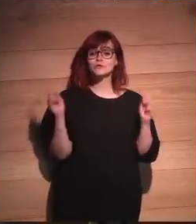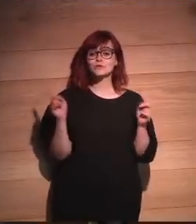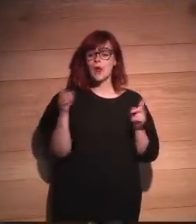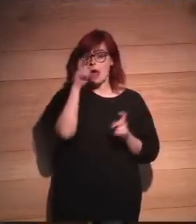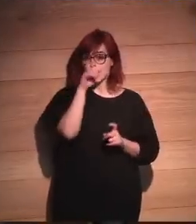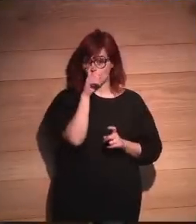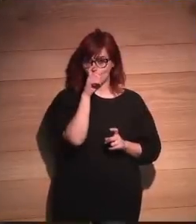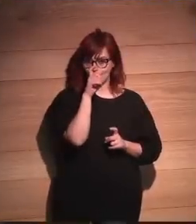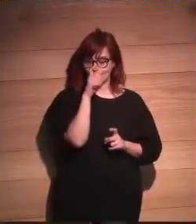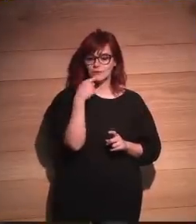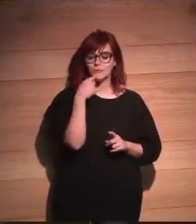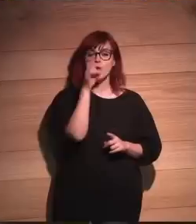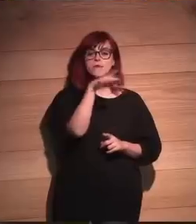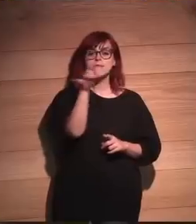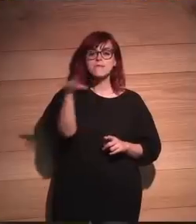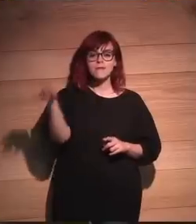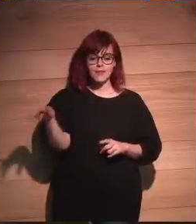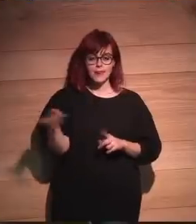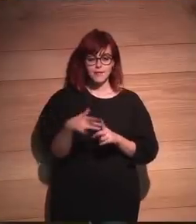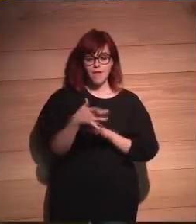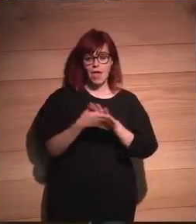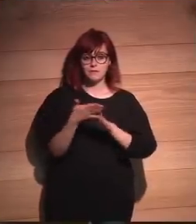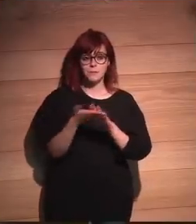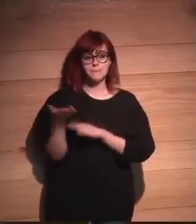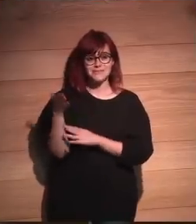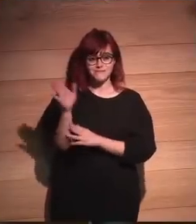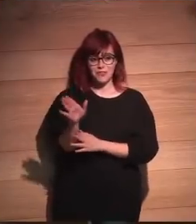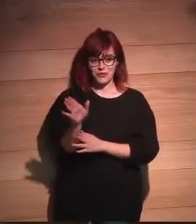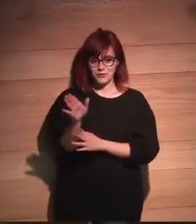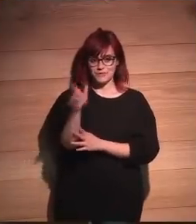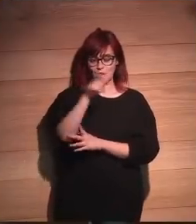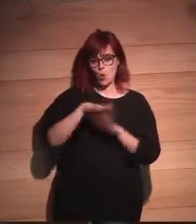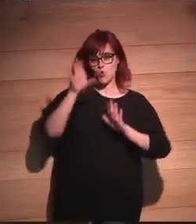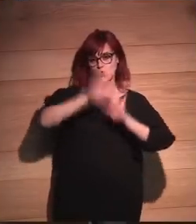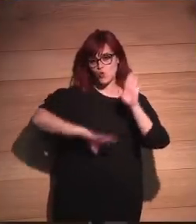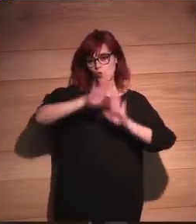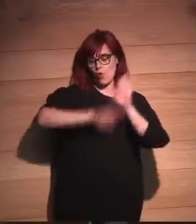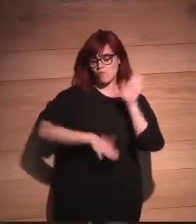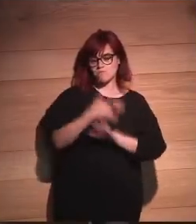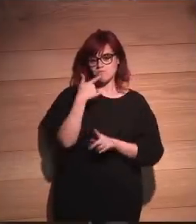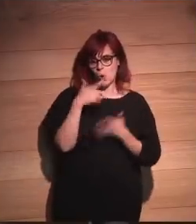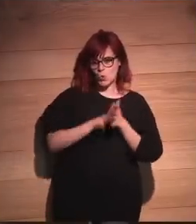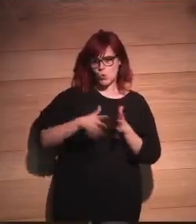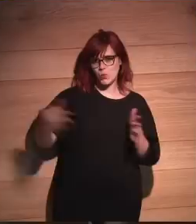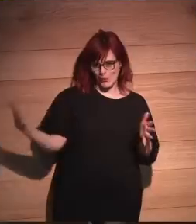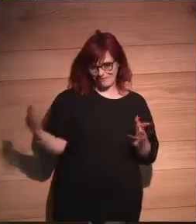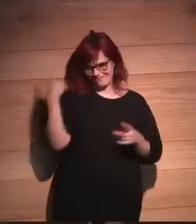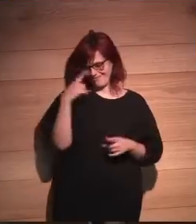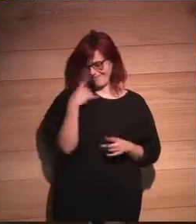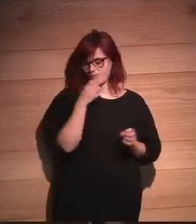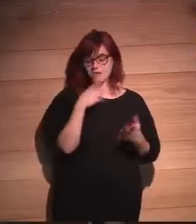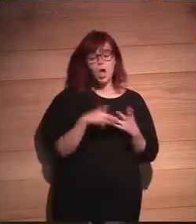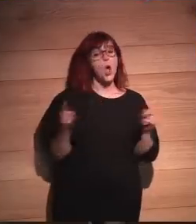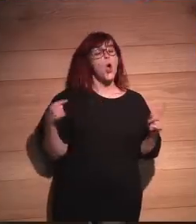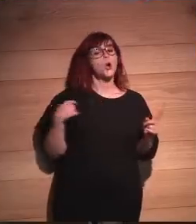Simplemente recordaros quiénes son, y habéis visto en la presentación pues su currículum, que lo tenéis extenso.